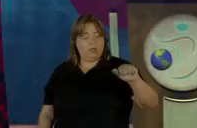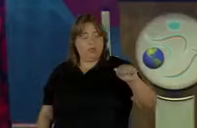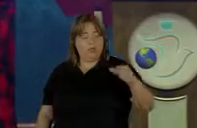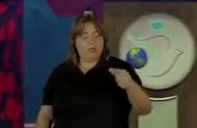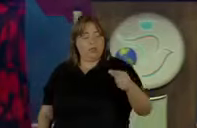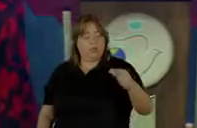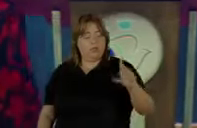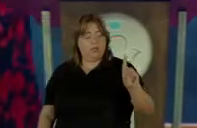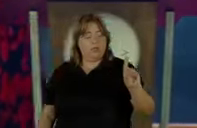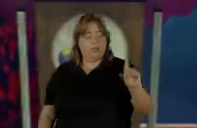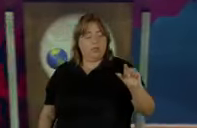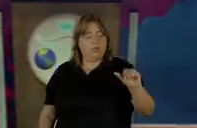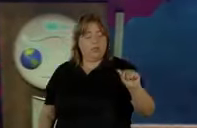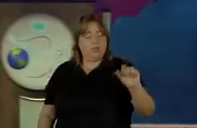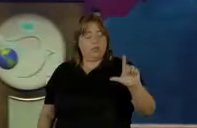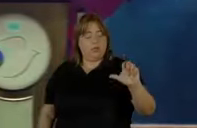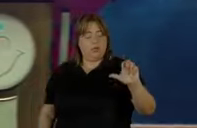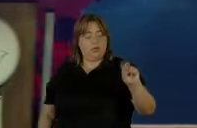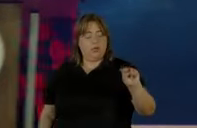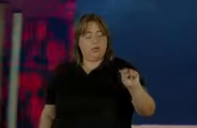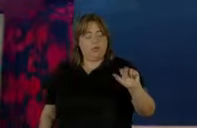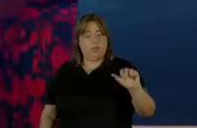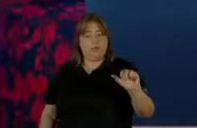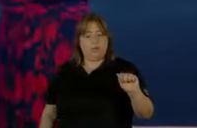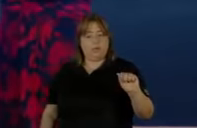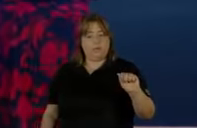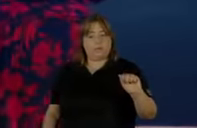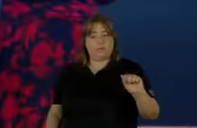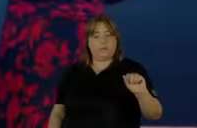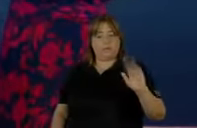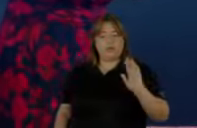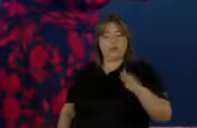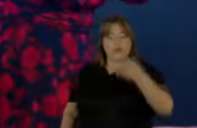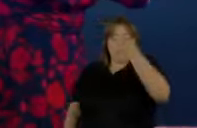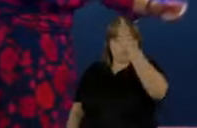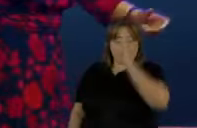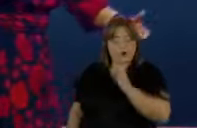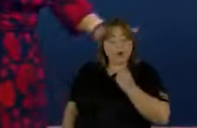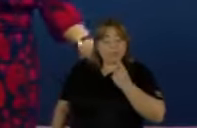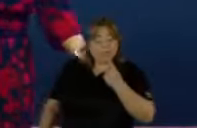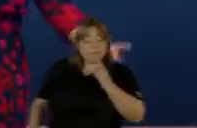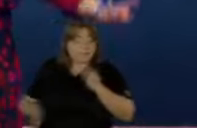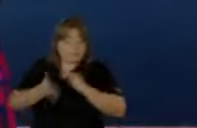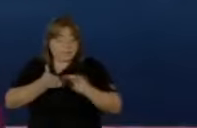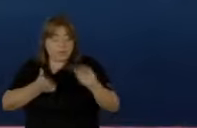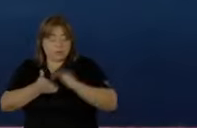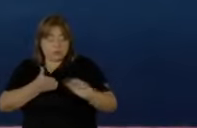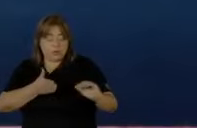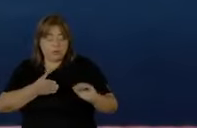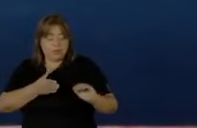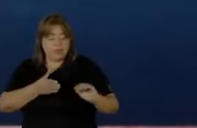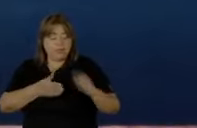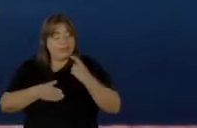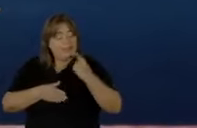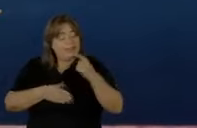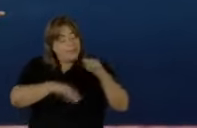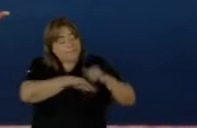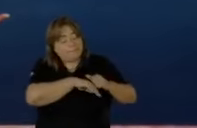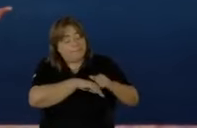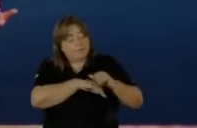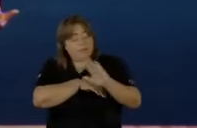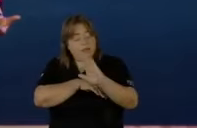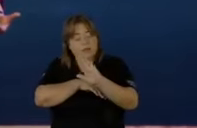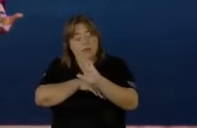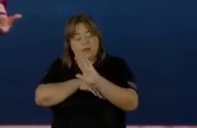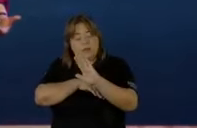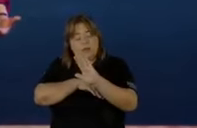nadie. Ojo. El Señor la perdonó y la trajo, la hizo habitar como